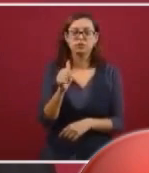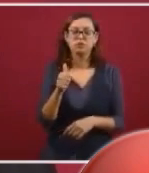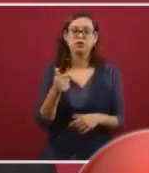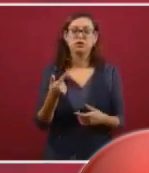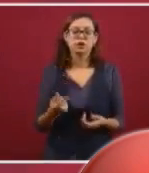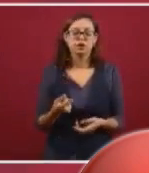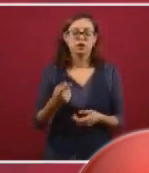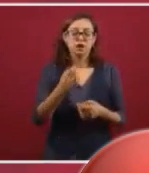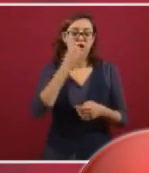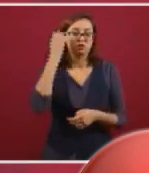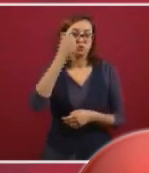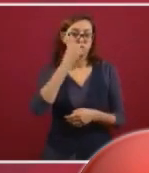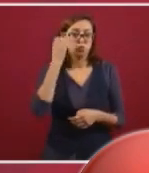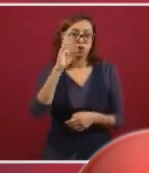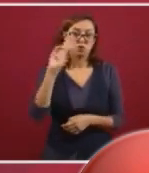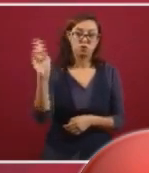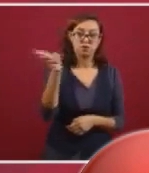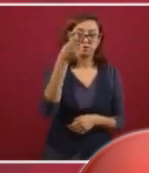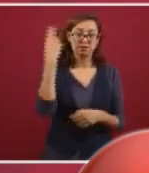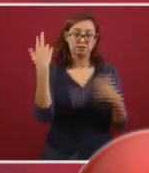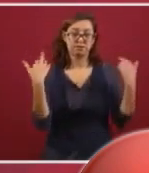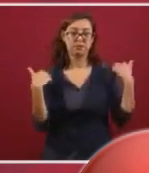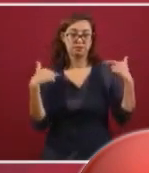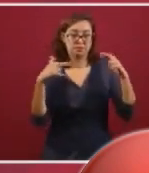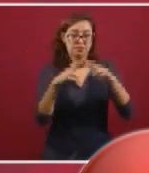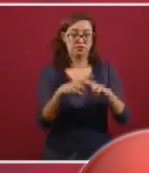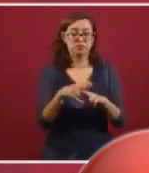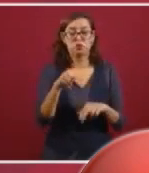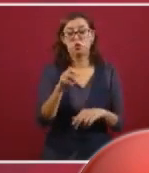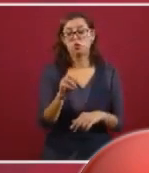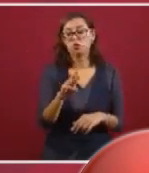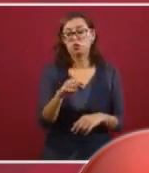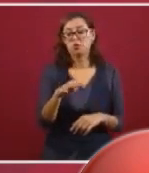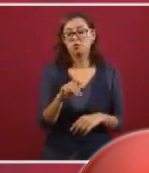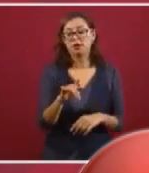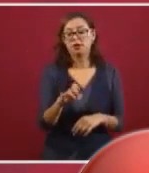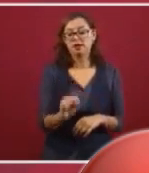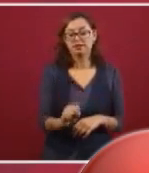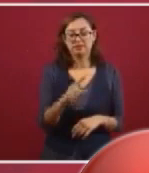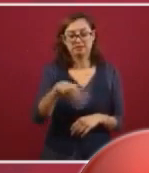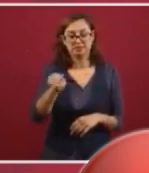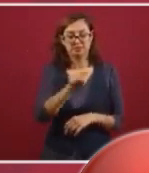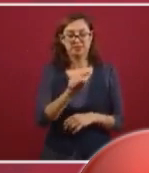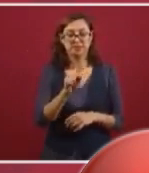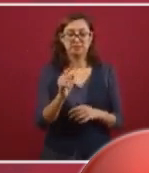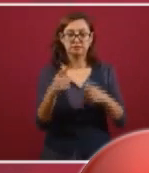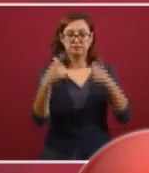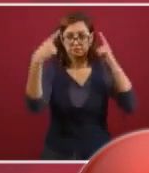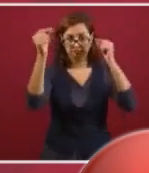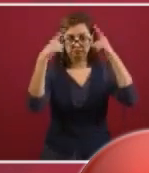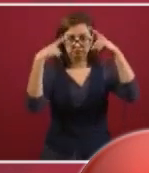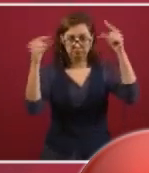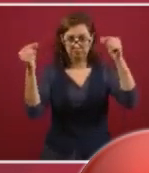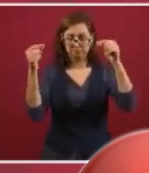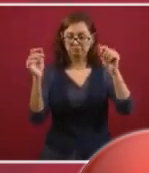egresen de las normales públicas salgan con su base,